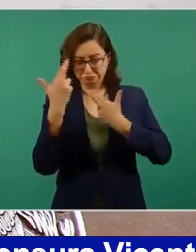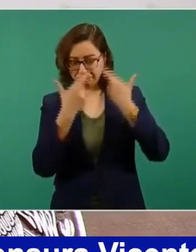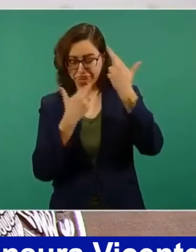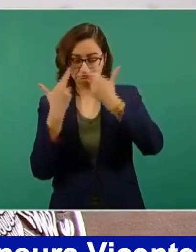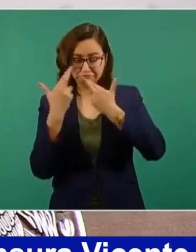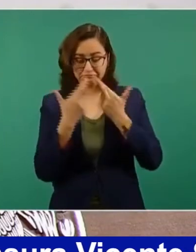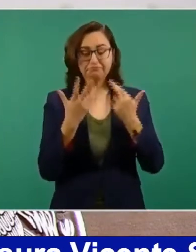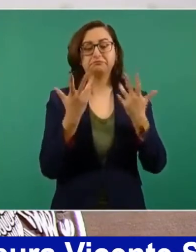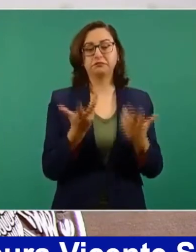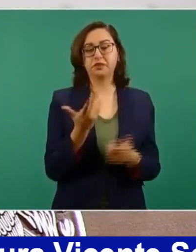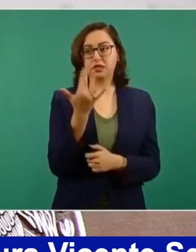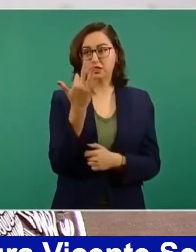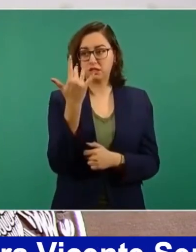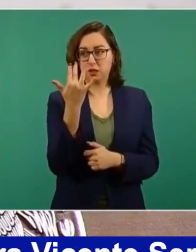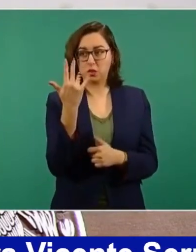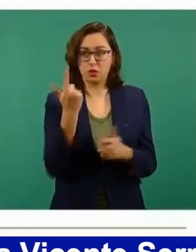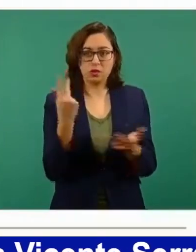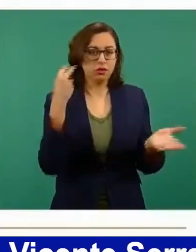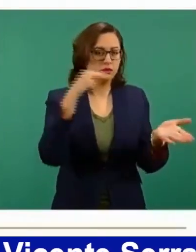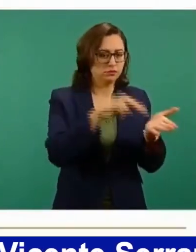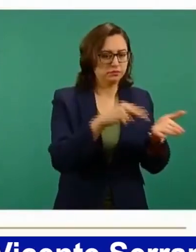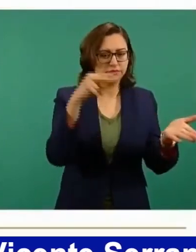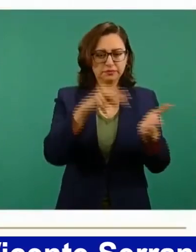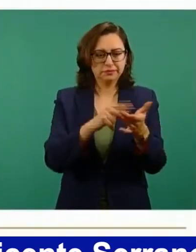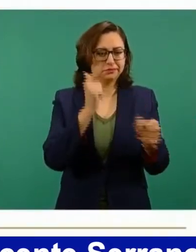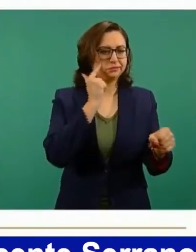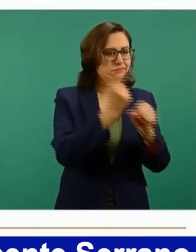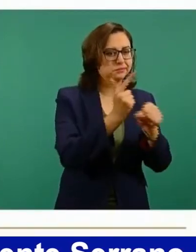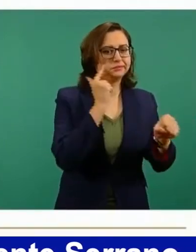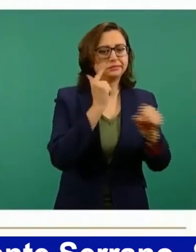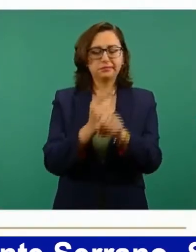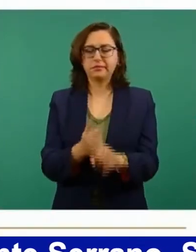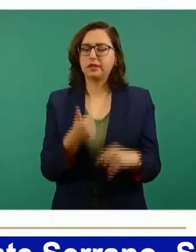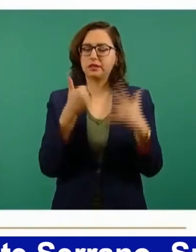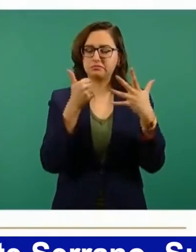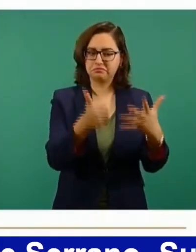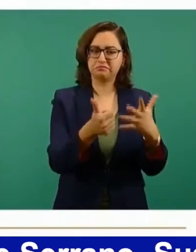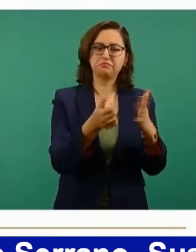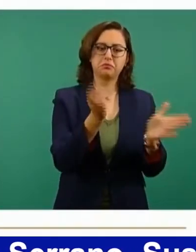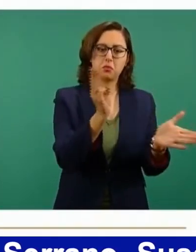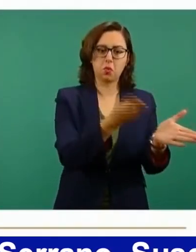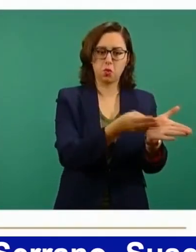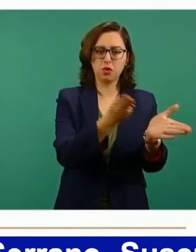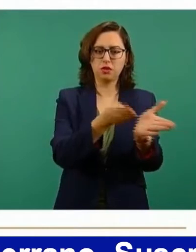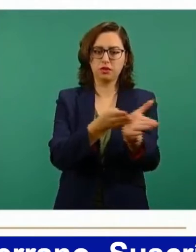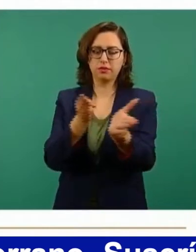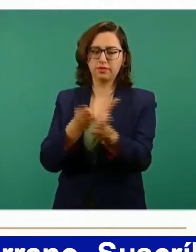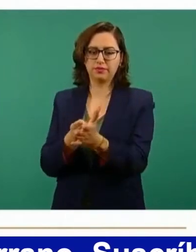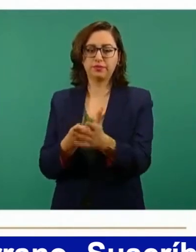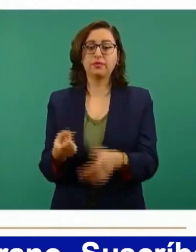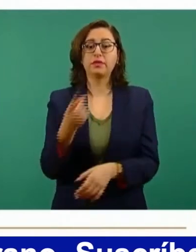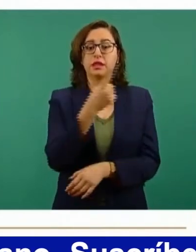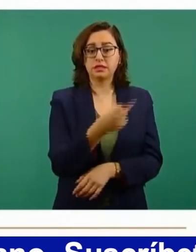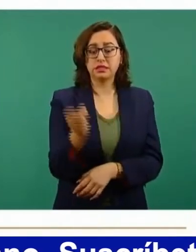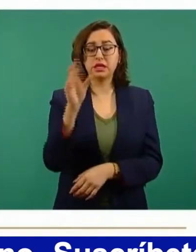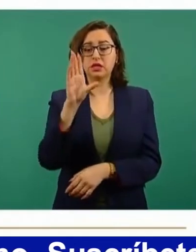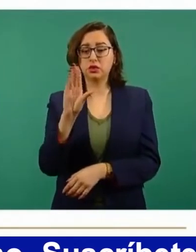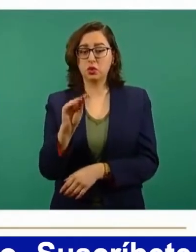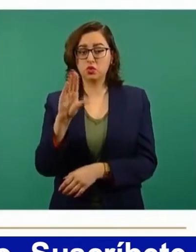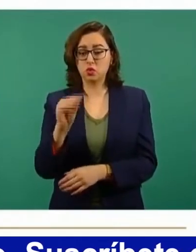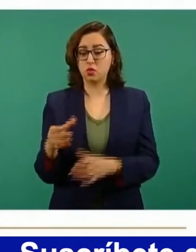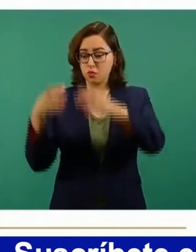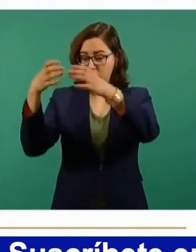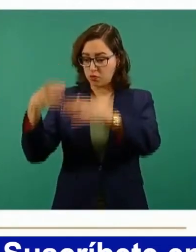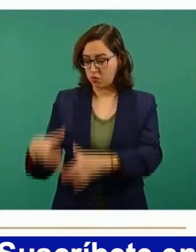50 verificaciones identificando infracciones en 6 casos. De 190 cilindros verificados,